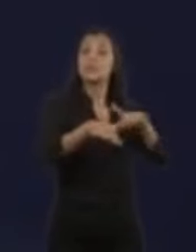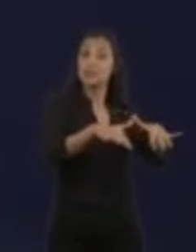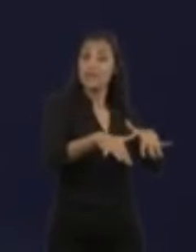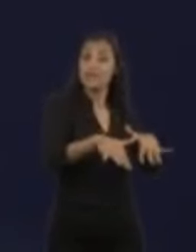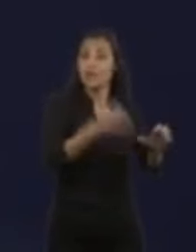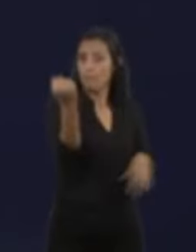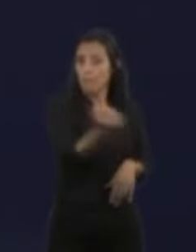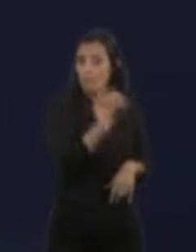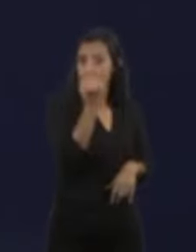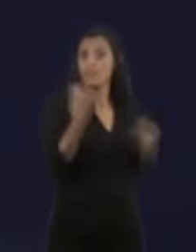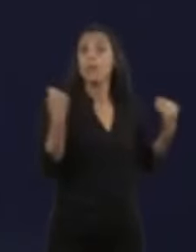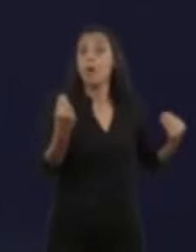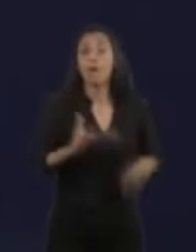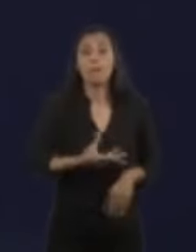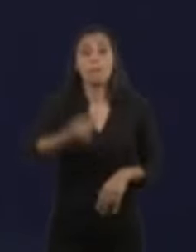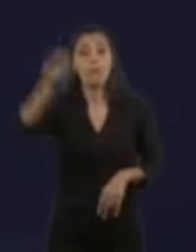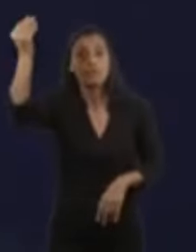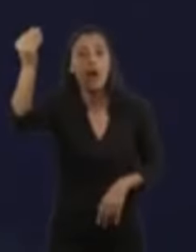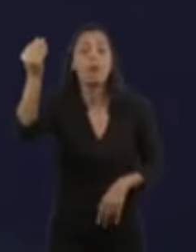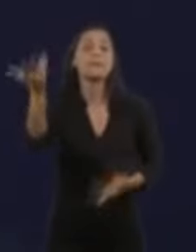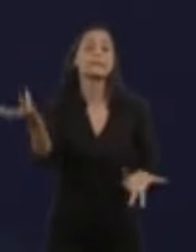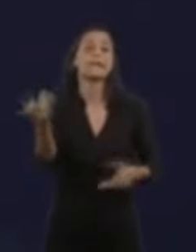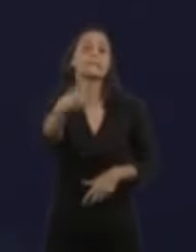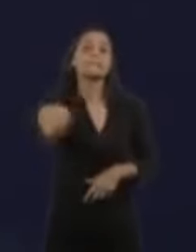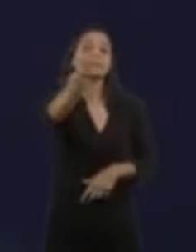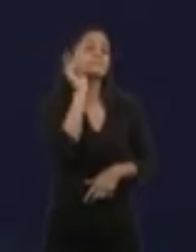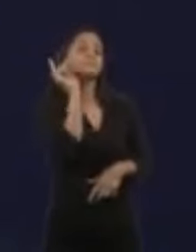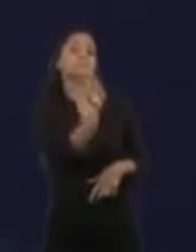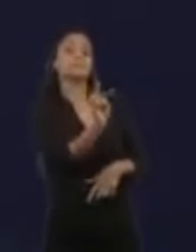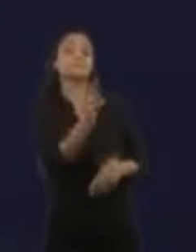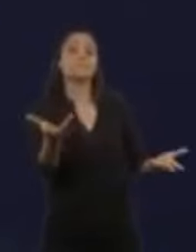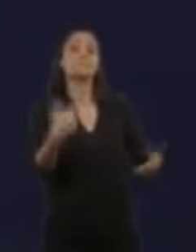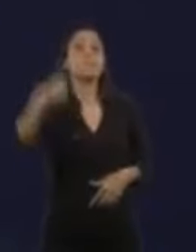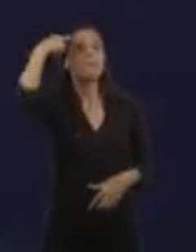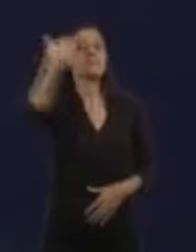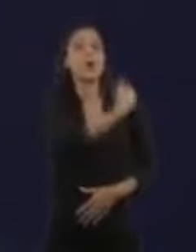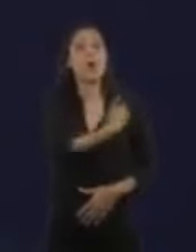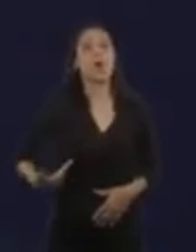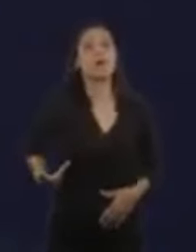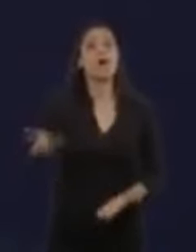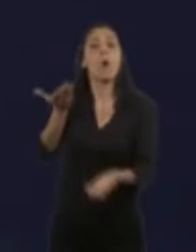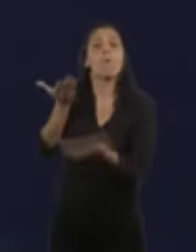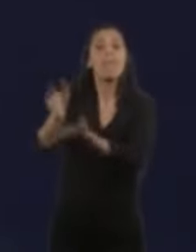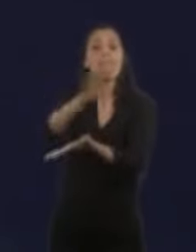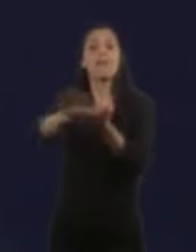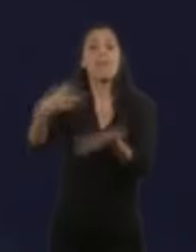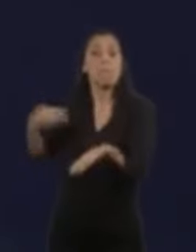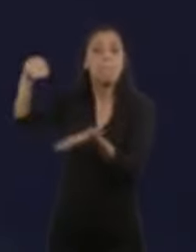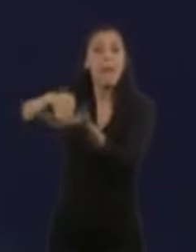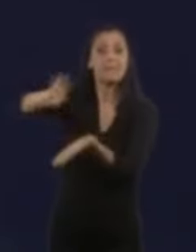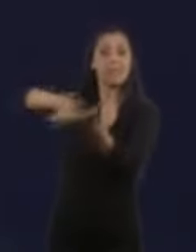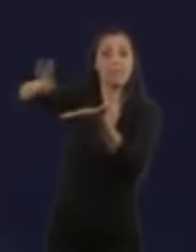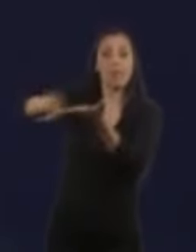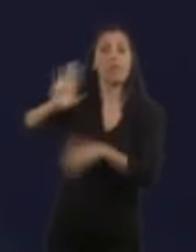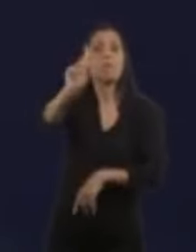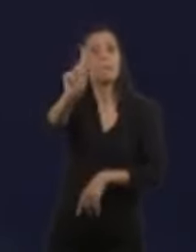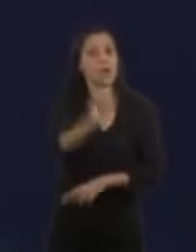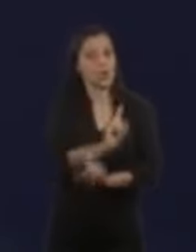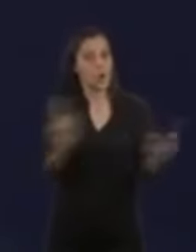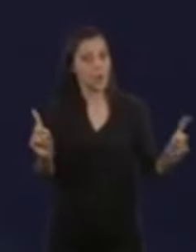Eh muchas veces se lee que eh el gobierno tomó deuda pero en realidad lo que hizo fue Simplemente